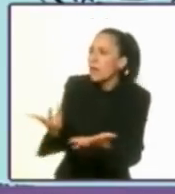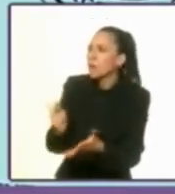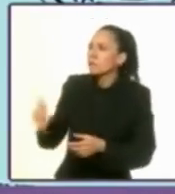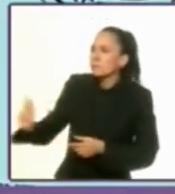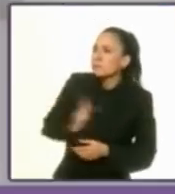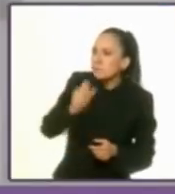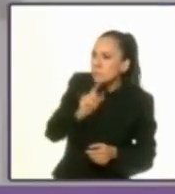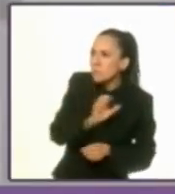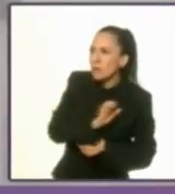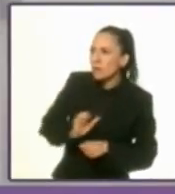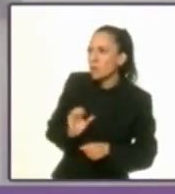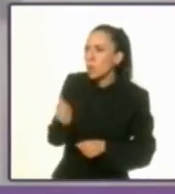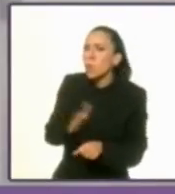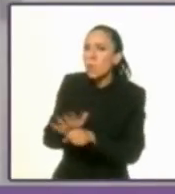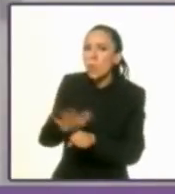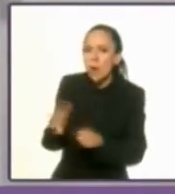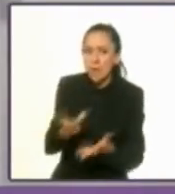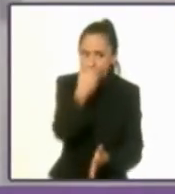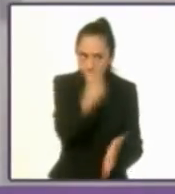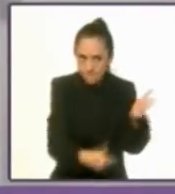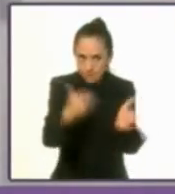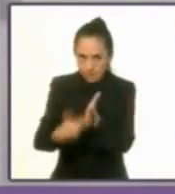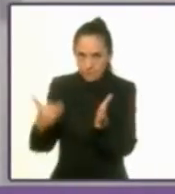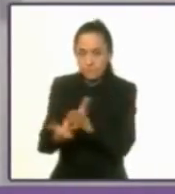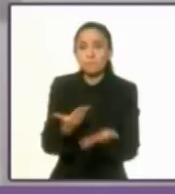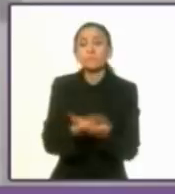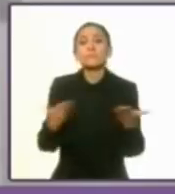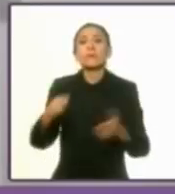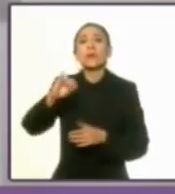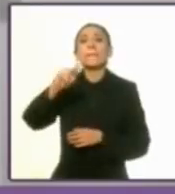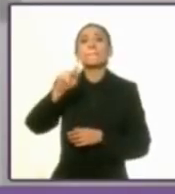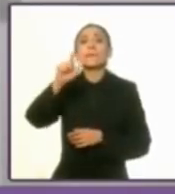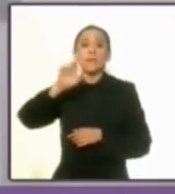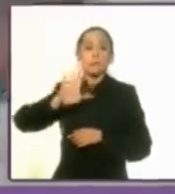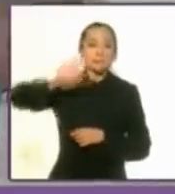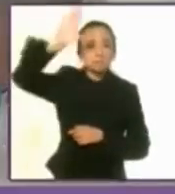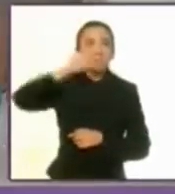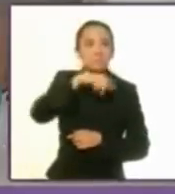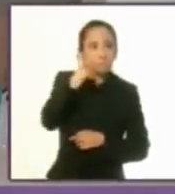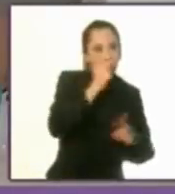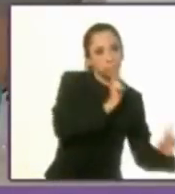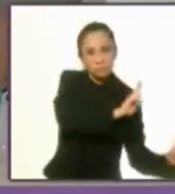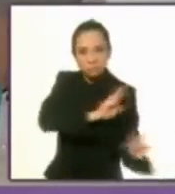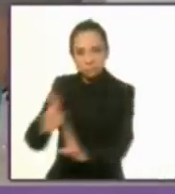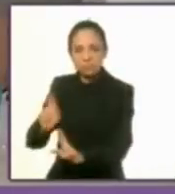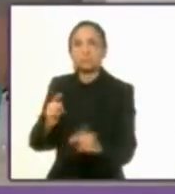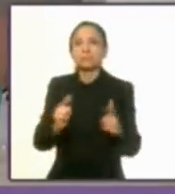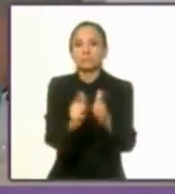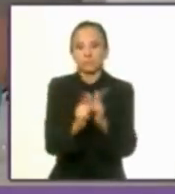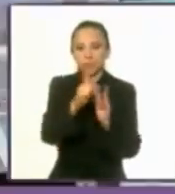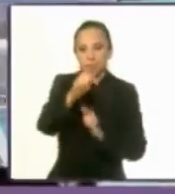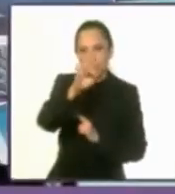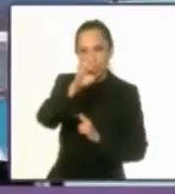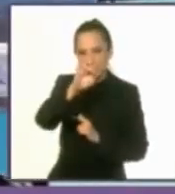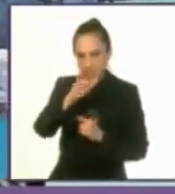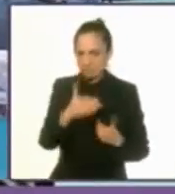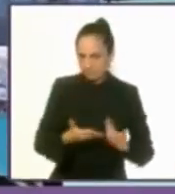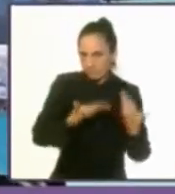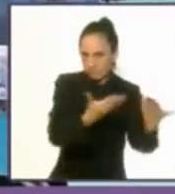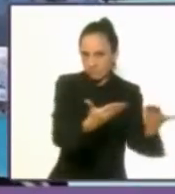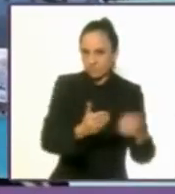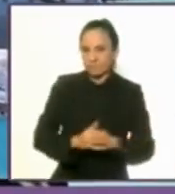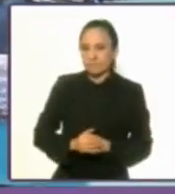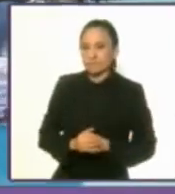uso de la palabra mikel arriola por alusión personal del partido revolucionario institucional adelante es el departamento que